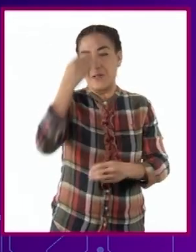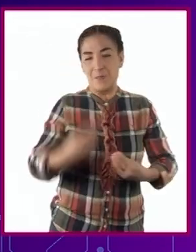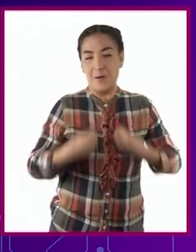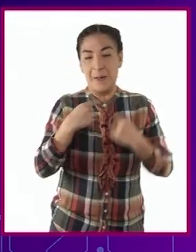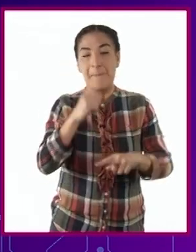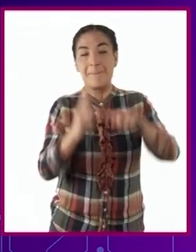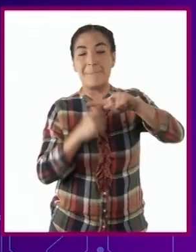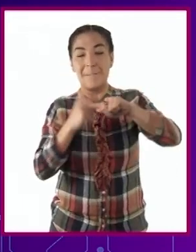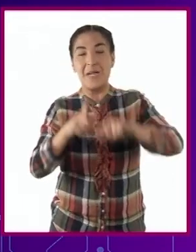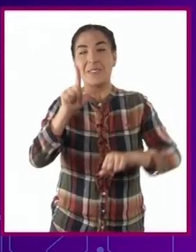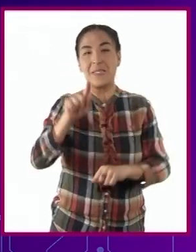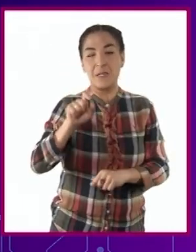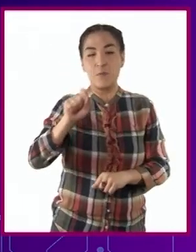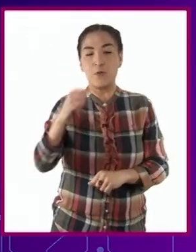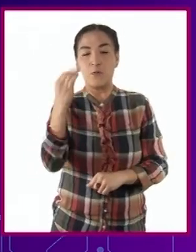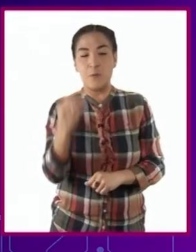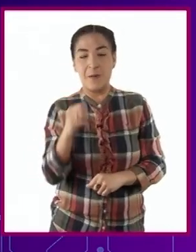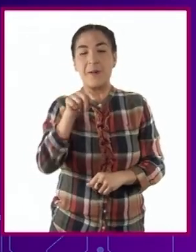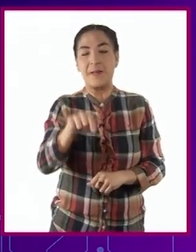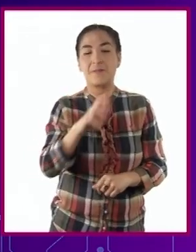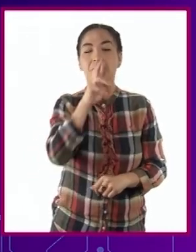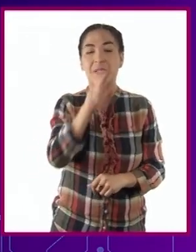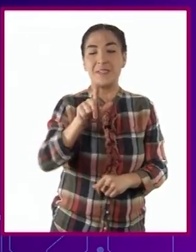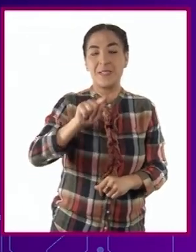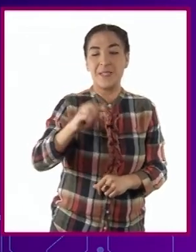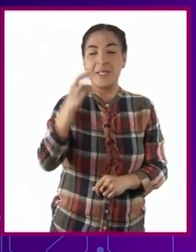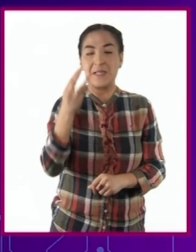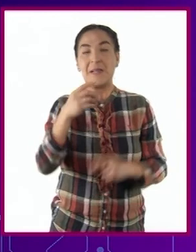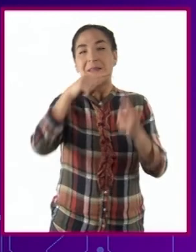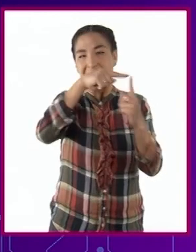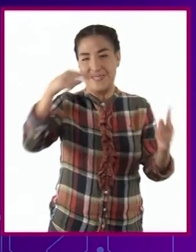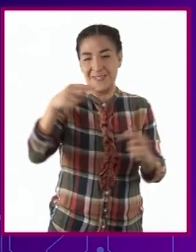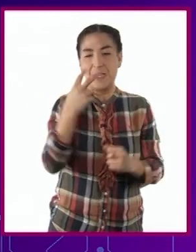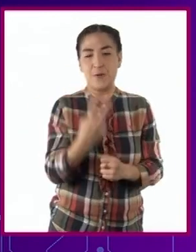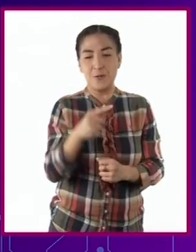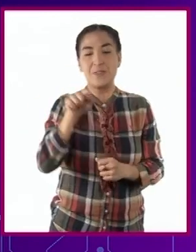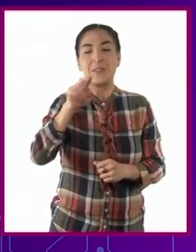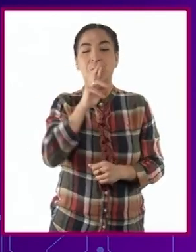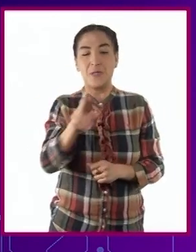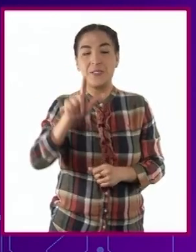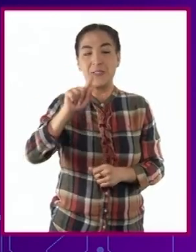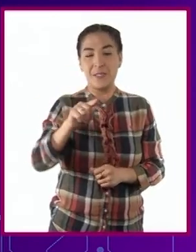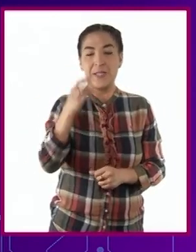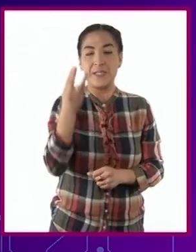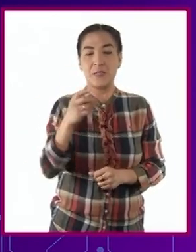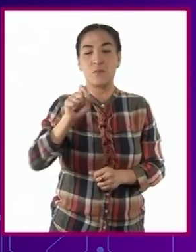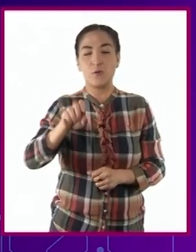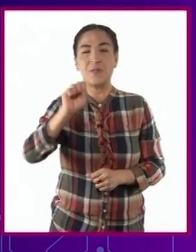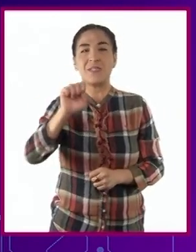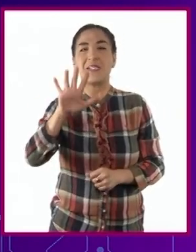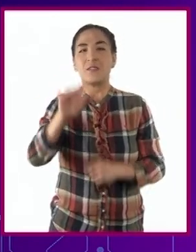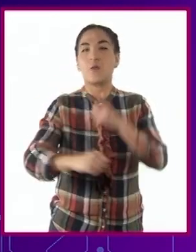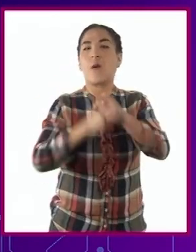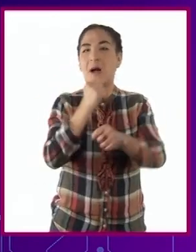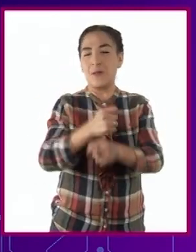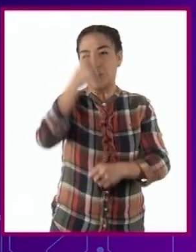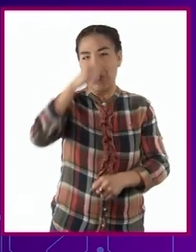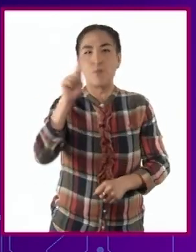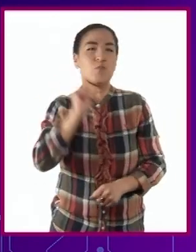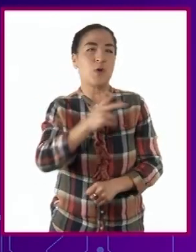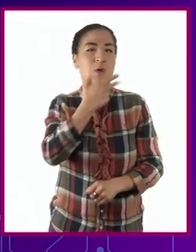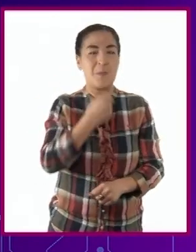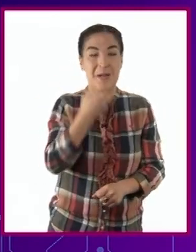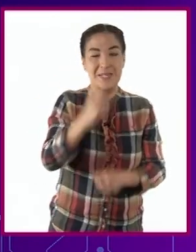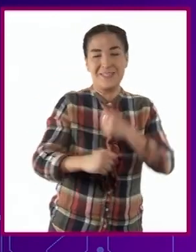que 73.65 era la esperanza de vida promedio del año 2000. Para el año